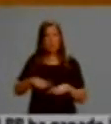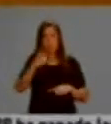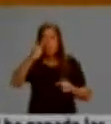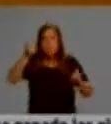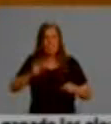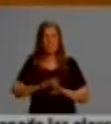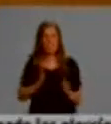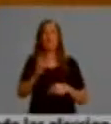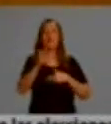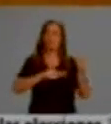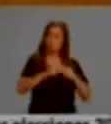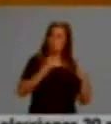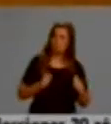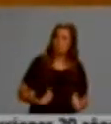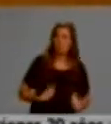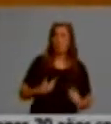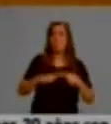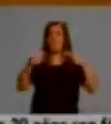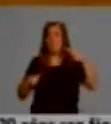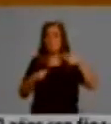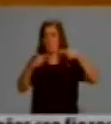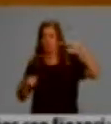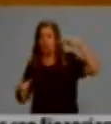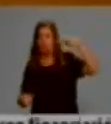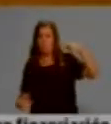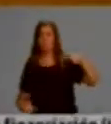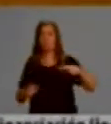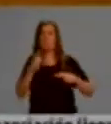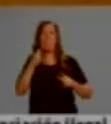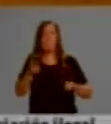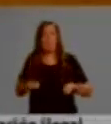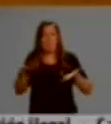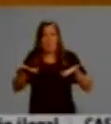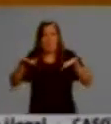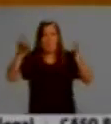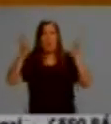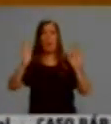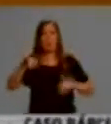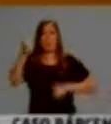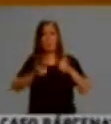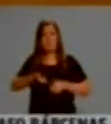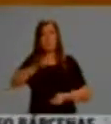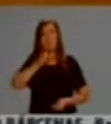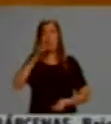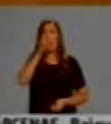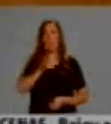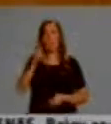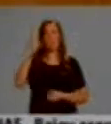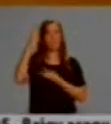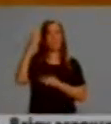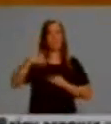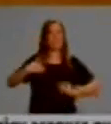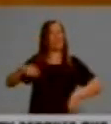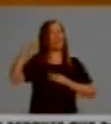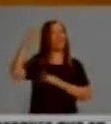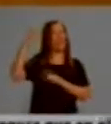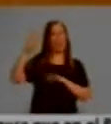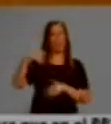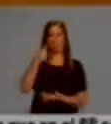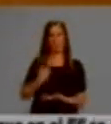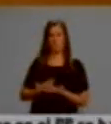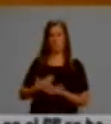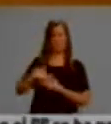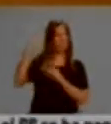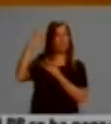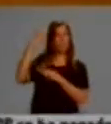innecesarias, alimentando el déficit público y la inflación, falseando la competencia y desanimando al contribuyente honrado que constata el